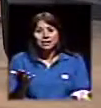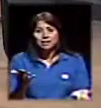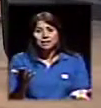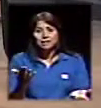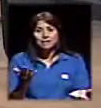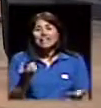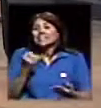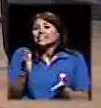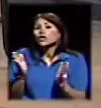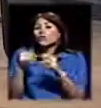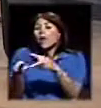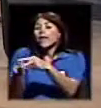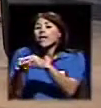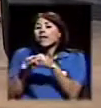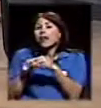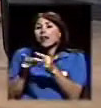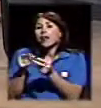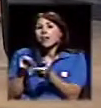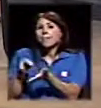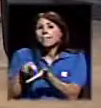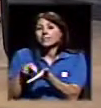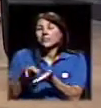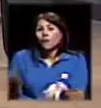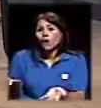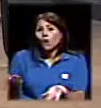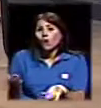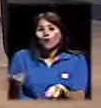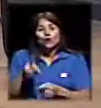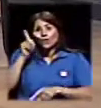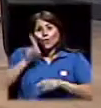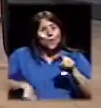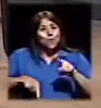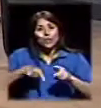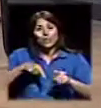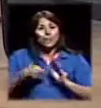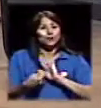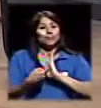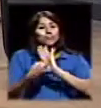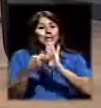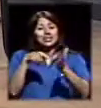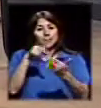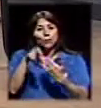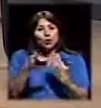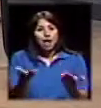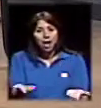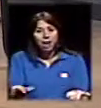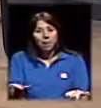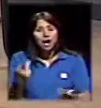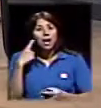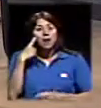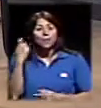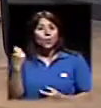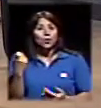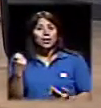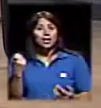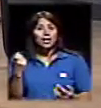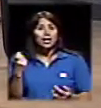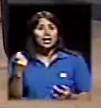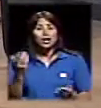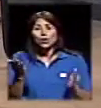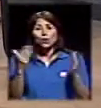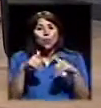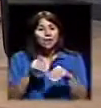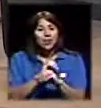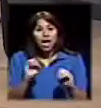endeudamiento, este programa no les llegaría a las amigas y amigos, porque no estaría ninguno de los aspectos